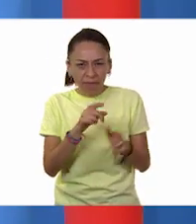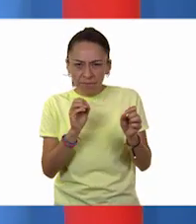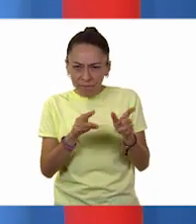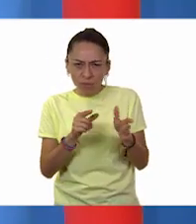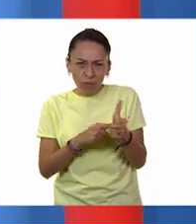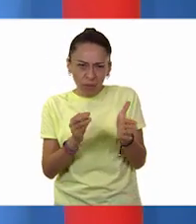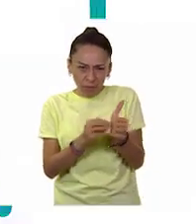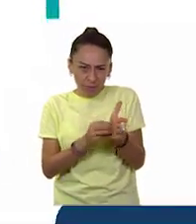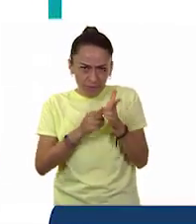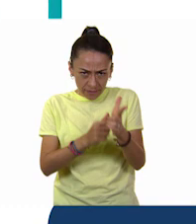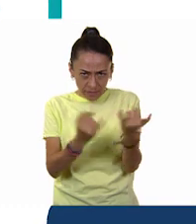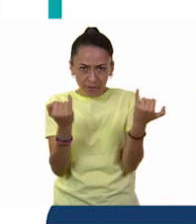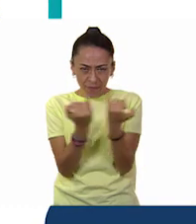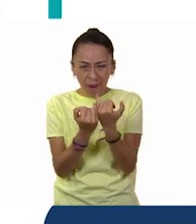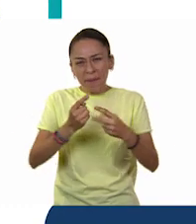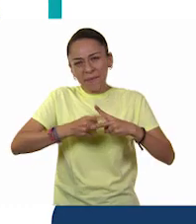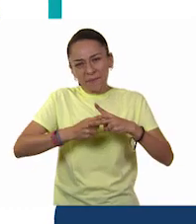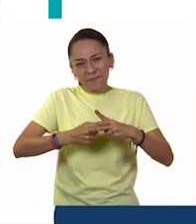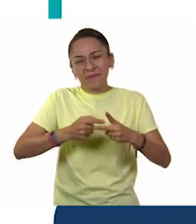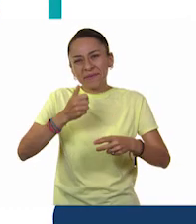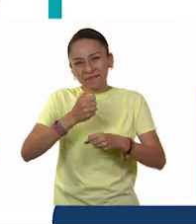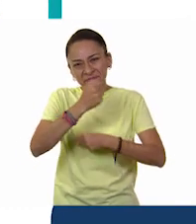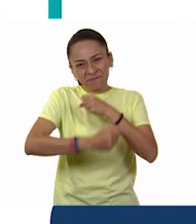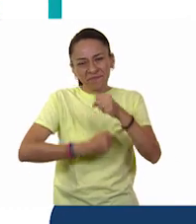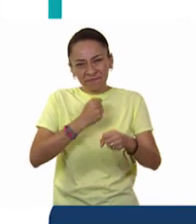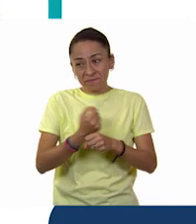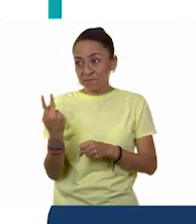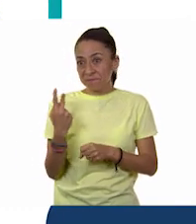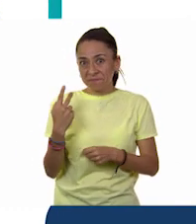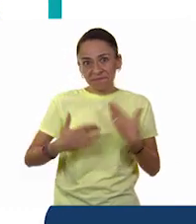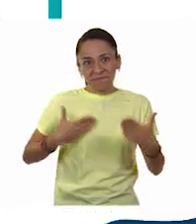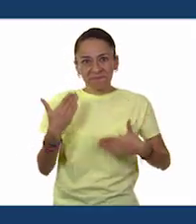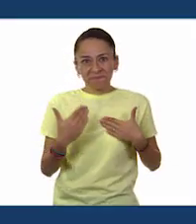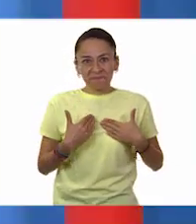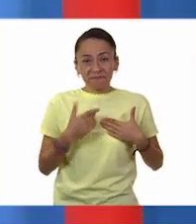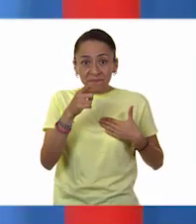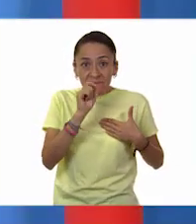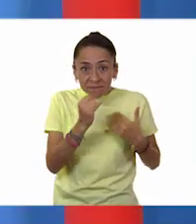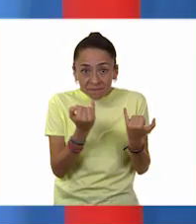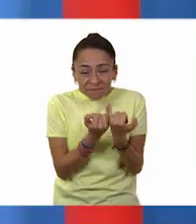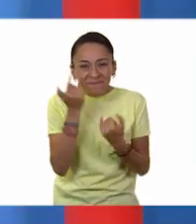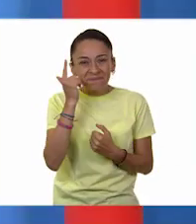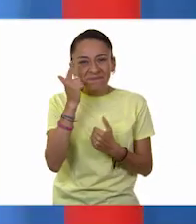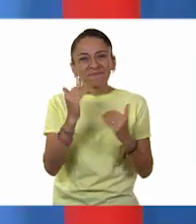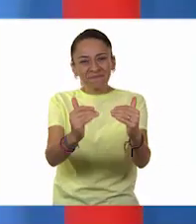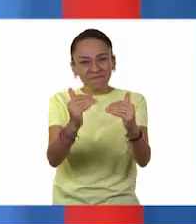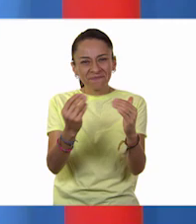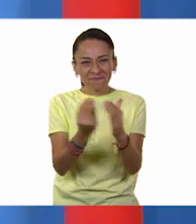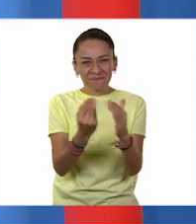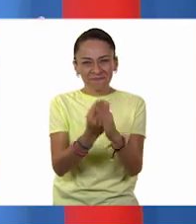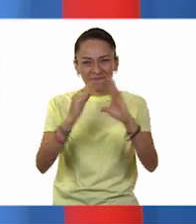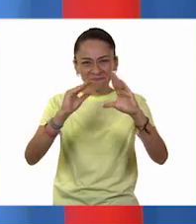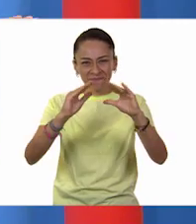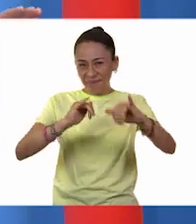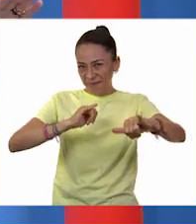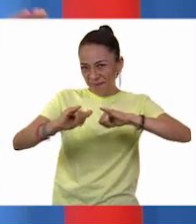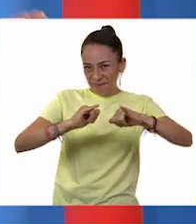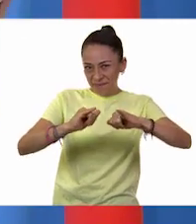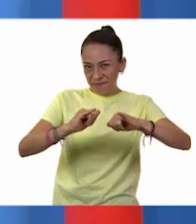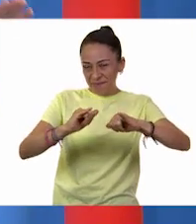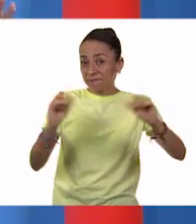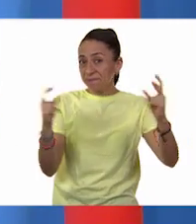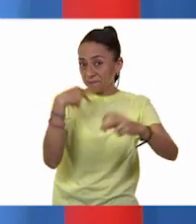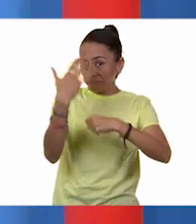como la maestra Diana y yo. A continuación, geografía. Nos vemos hasta la próxima. Pero antes,